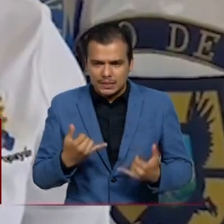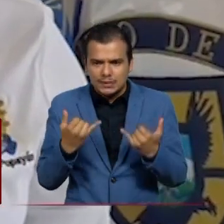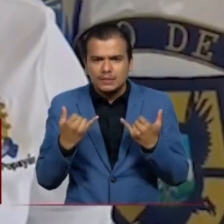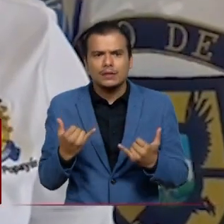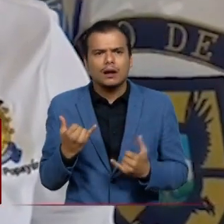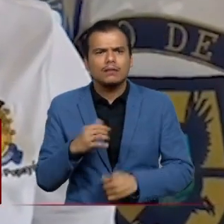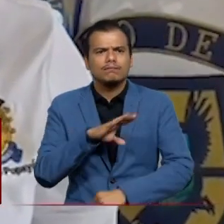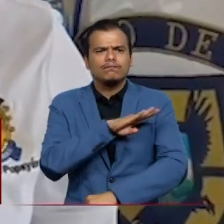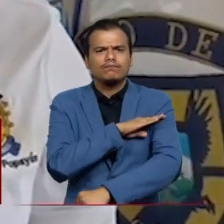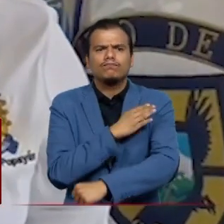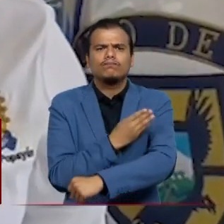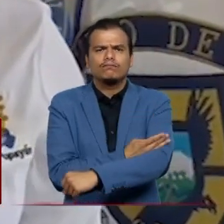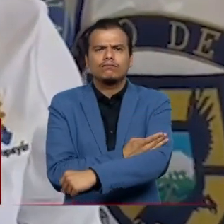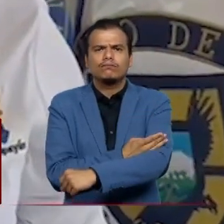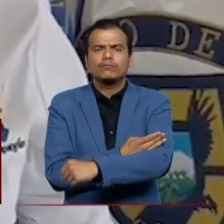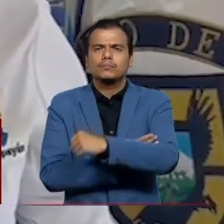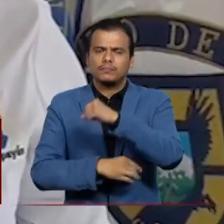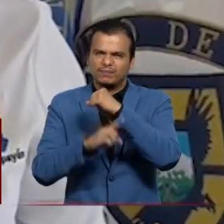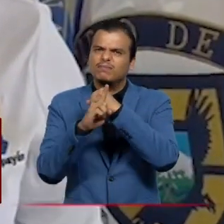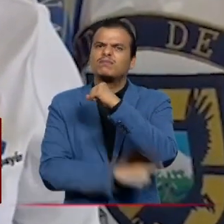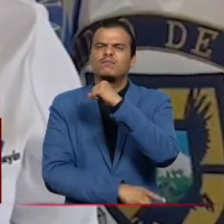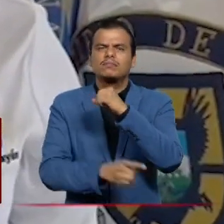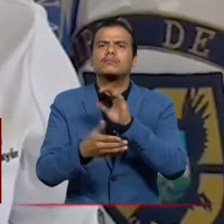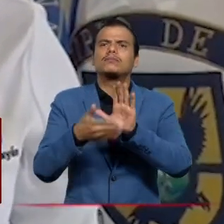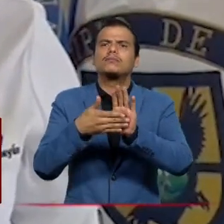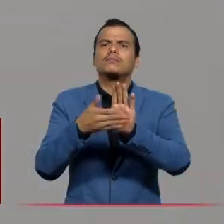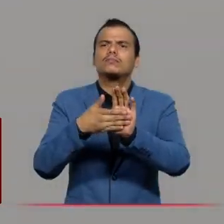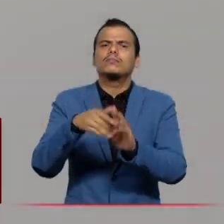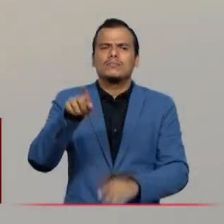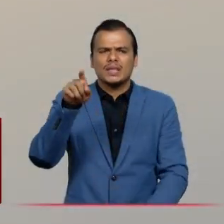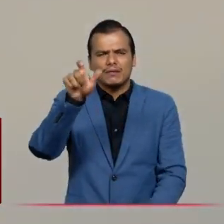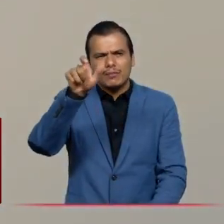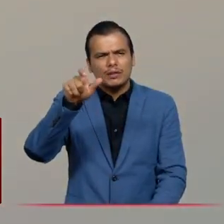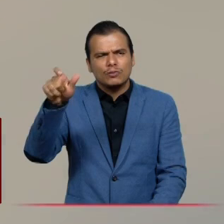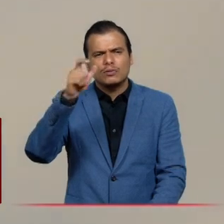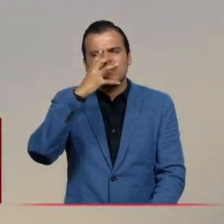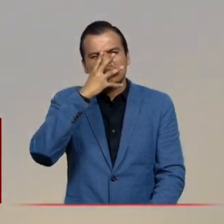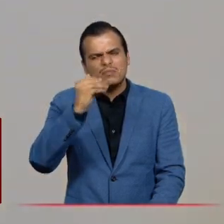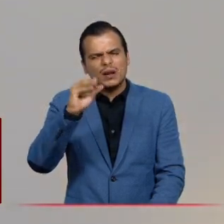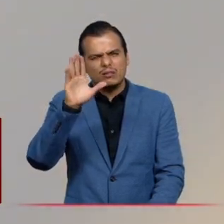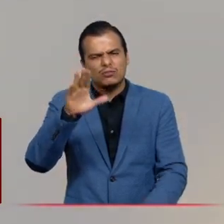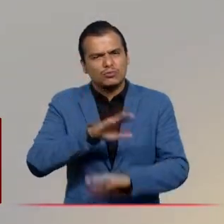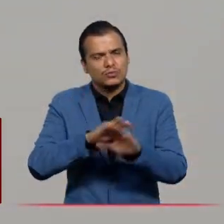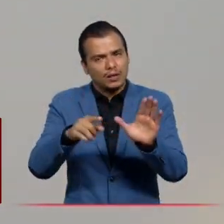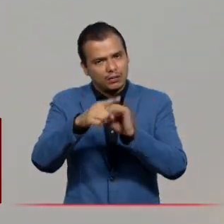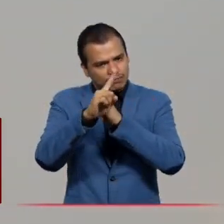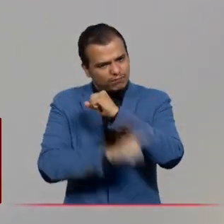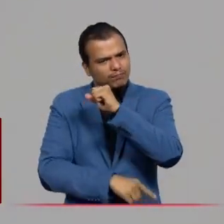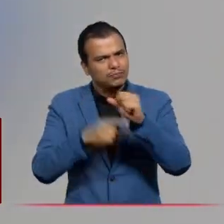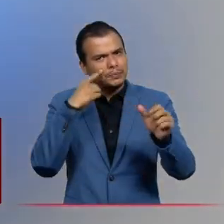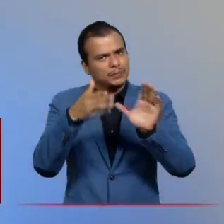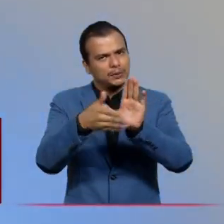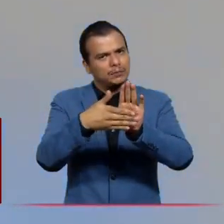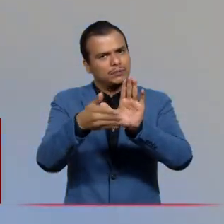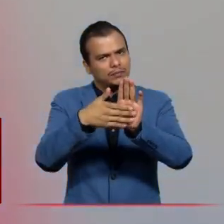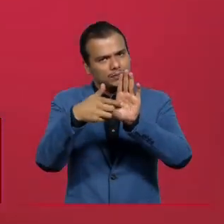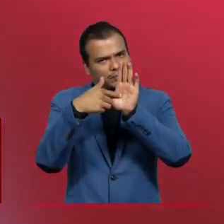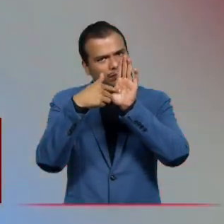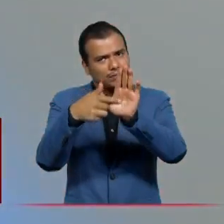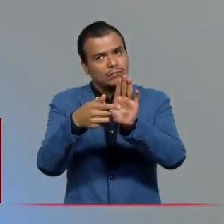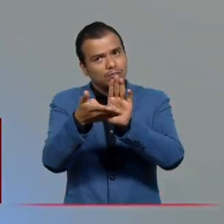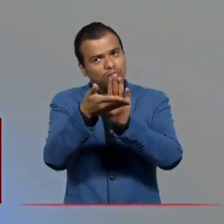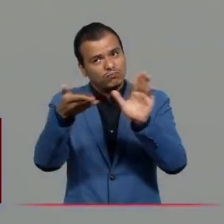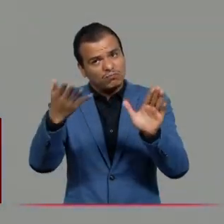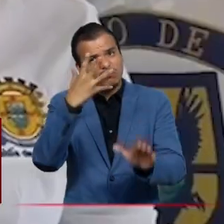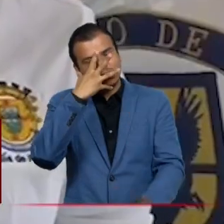ante estos delitos necesitamos que se apliquen medidas ejemplarizantes no solo para castigar a